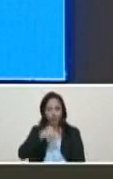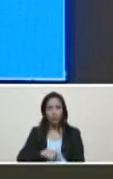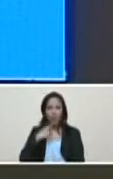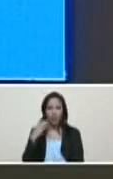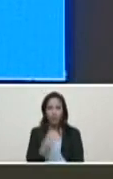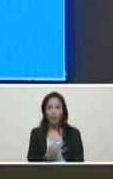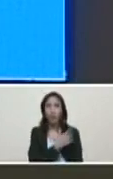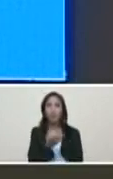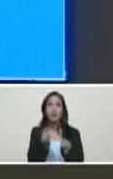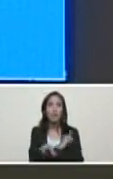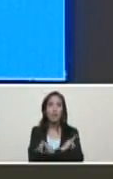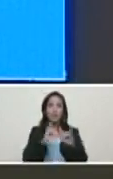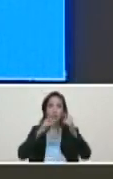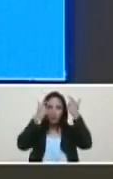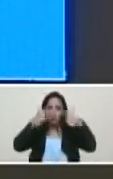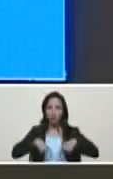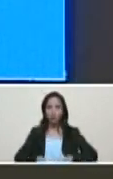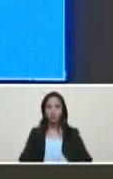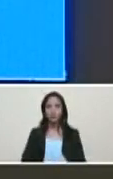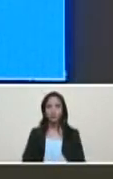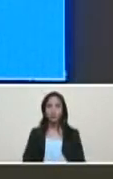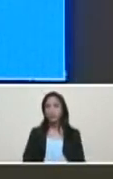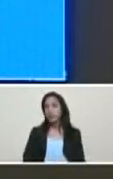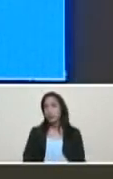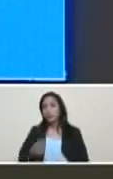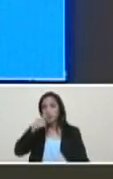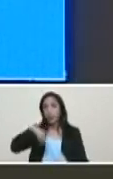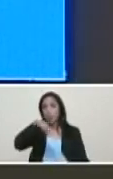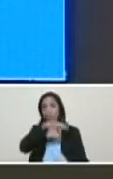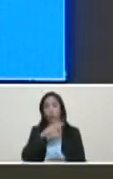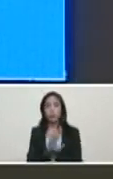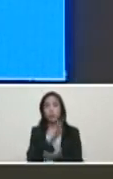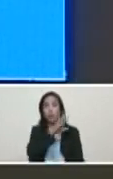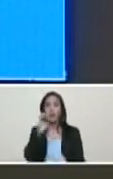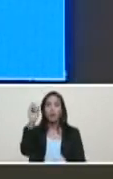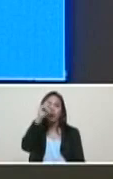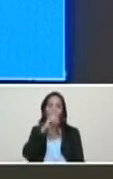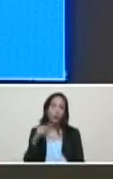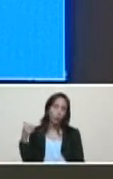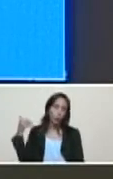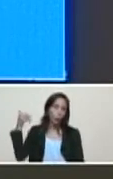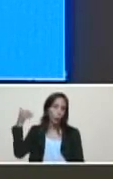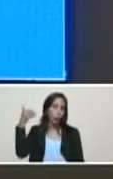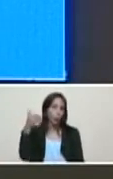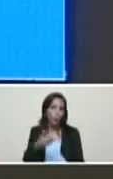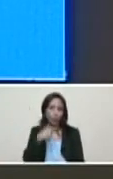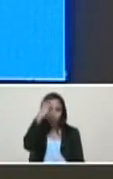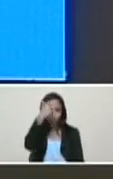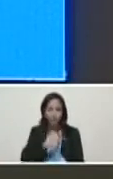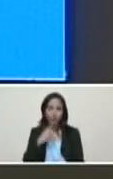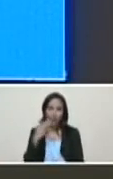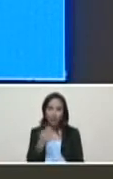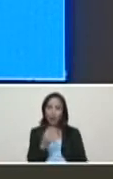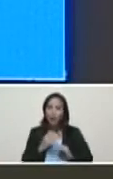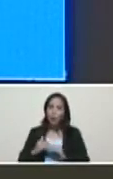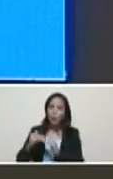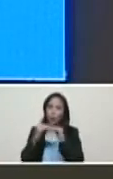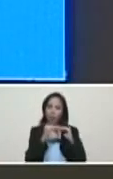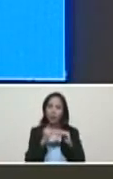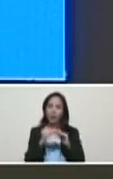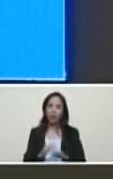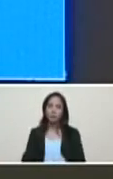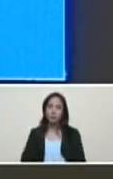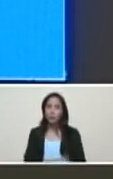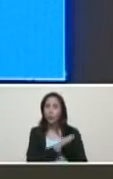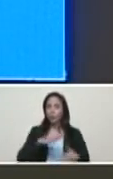firme independentista de un pueblo que ha luchado 500 años o más por su dignidad, por su igualdad, por